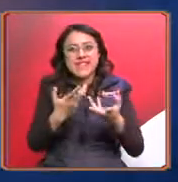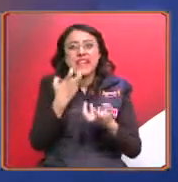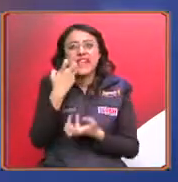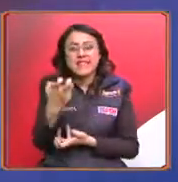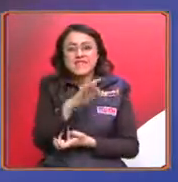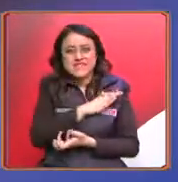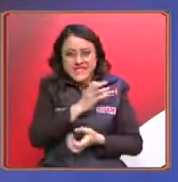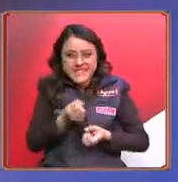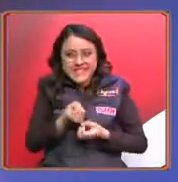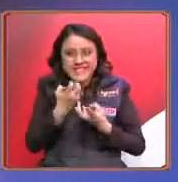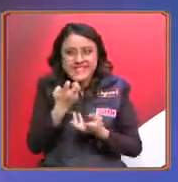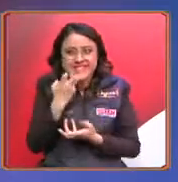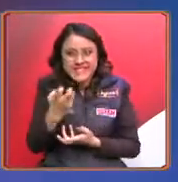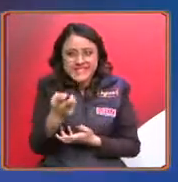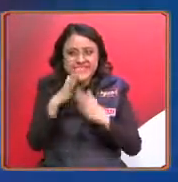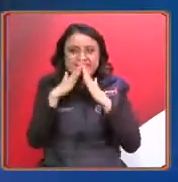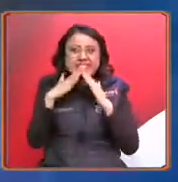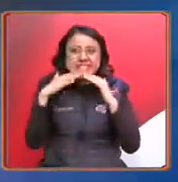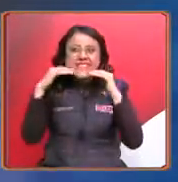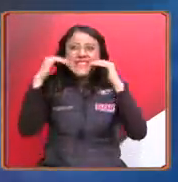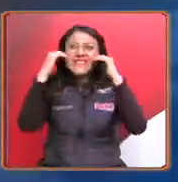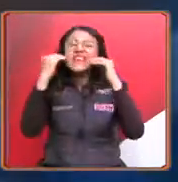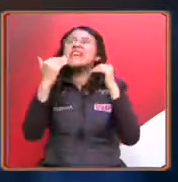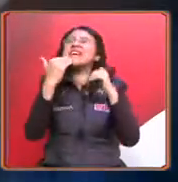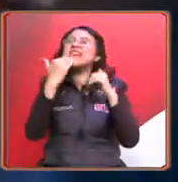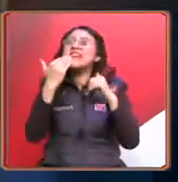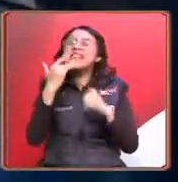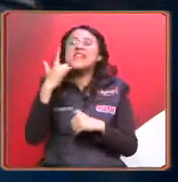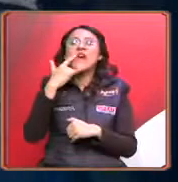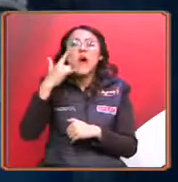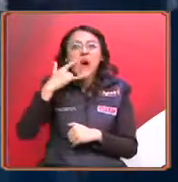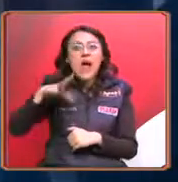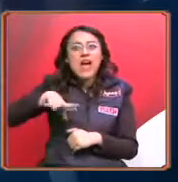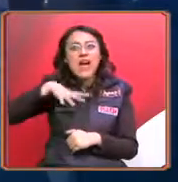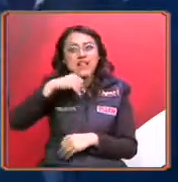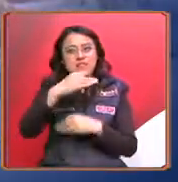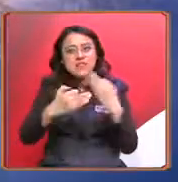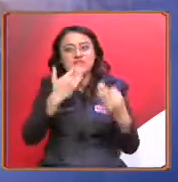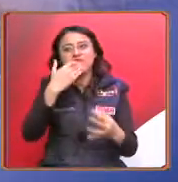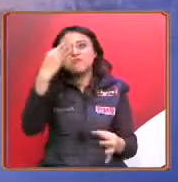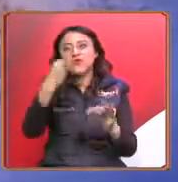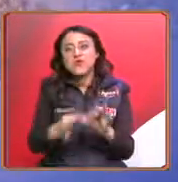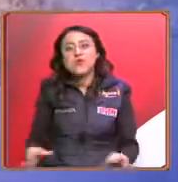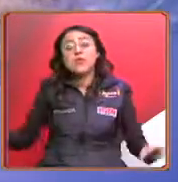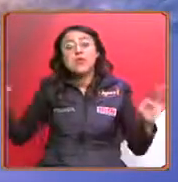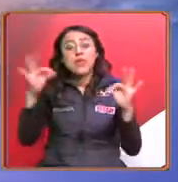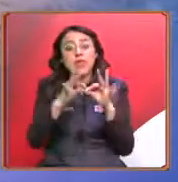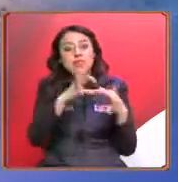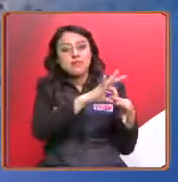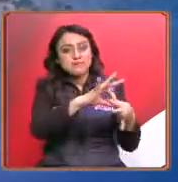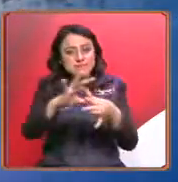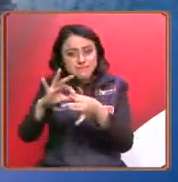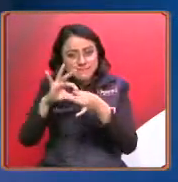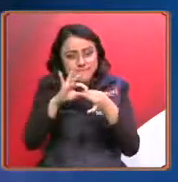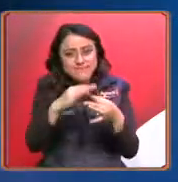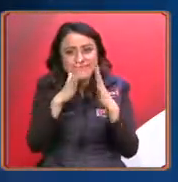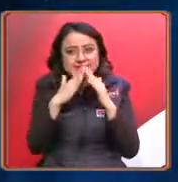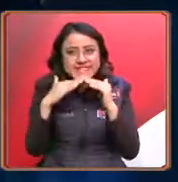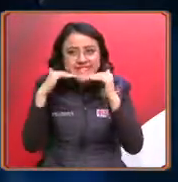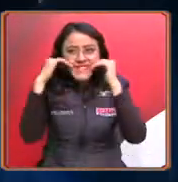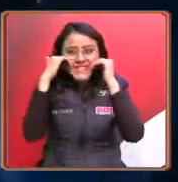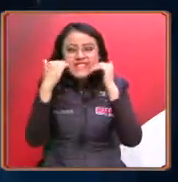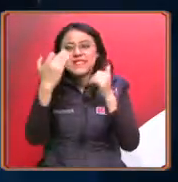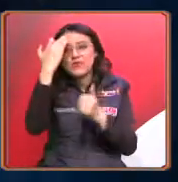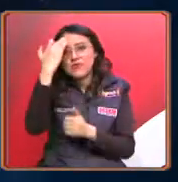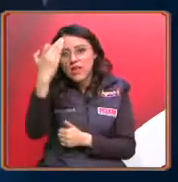ellos. Esas son las sonrisas que hacen que el esfuerzo de todos valga la pena. Súmate a este ejército de sonrisas. Regala